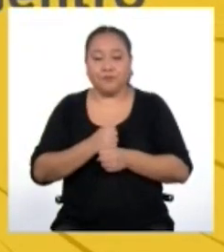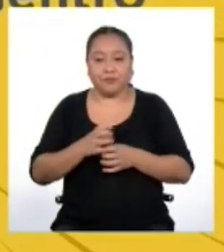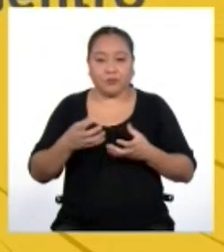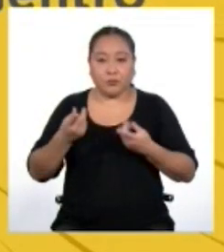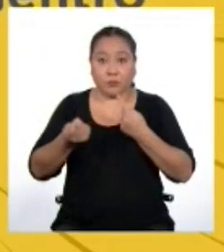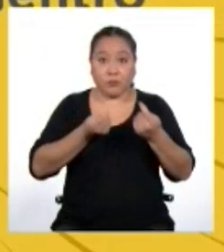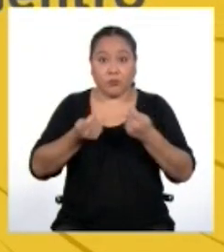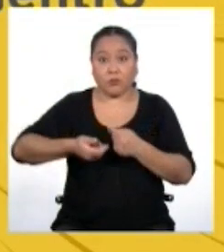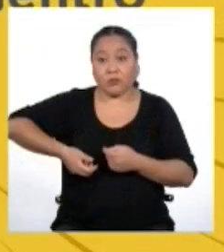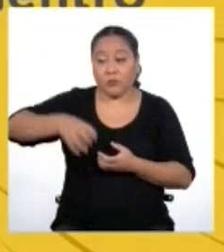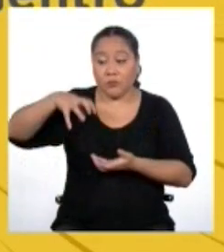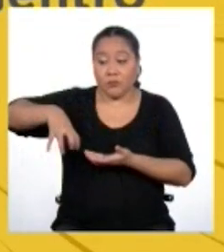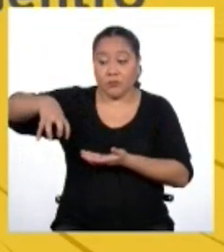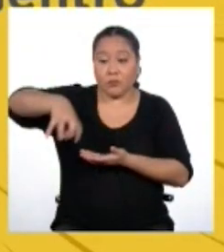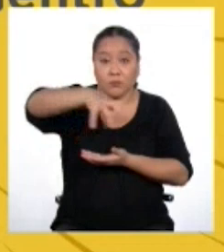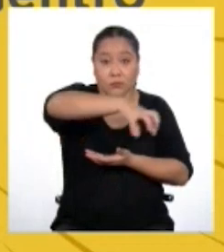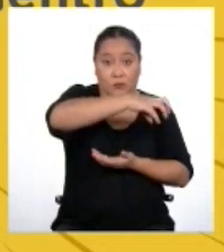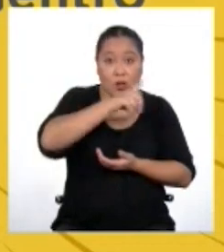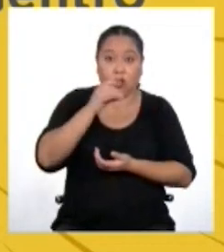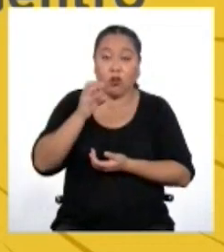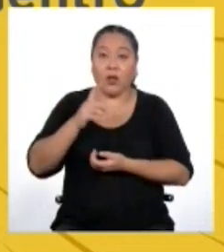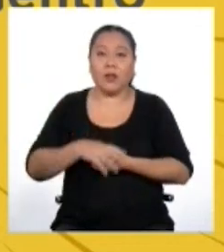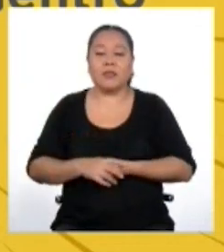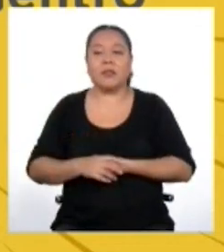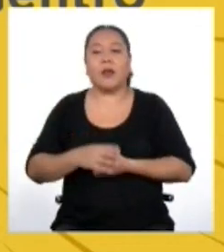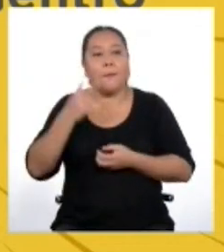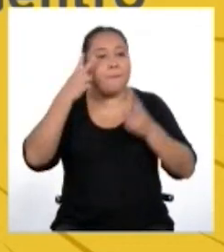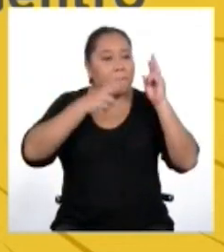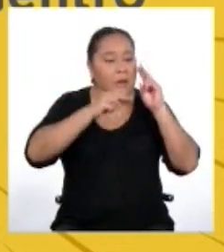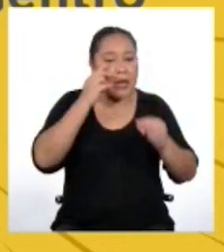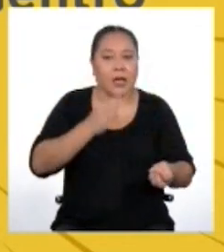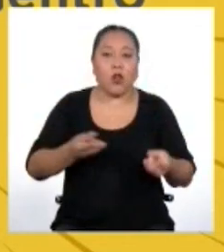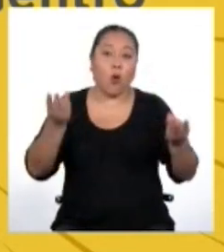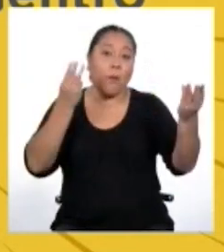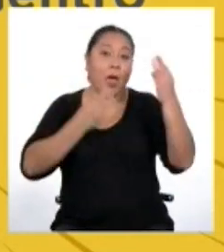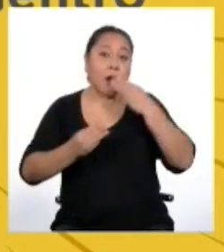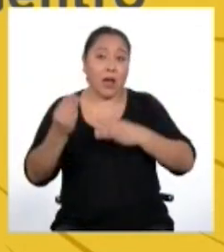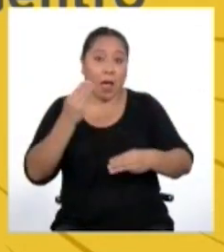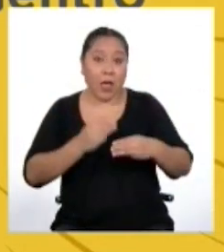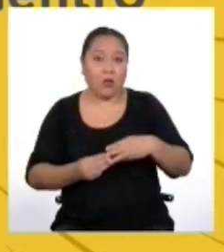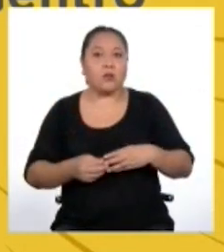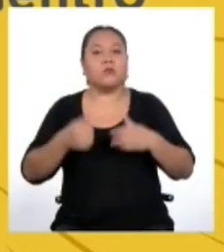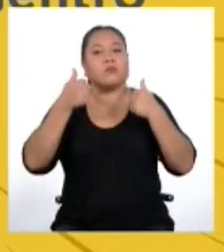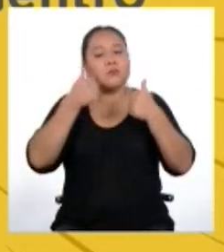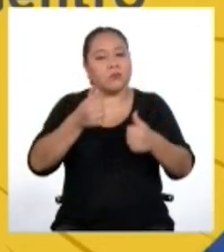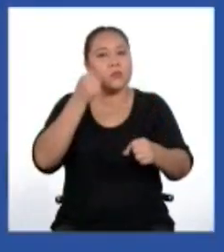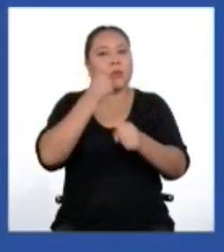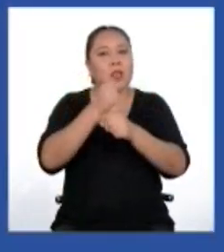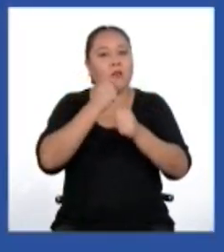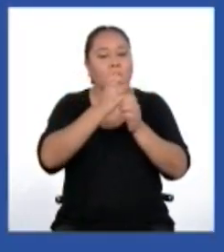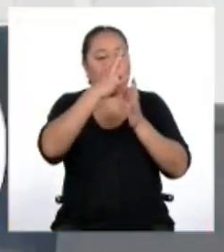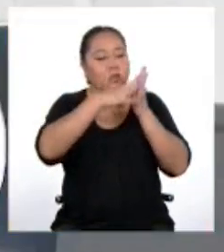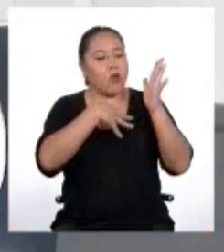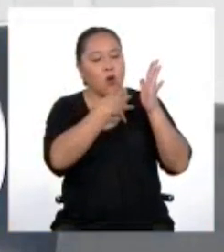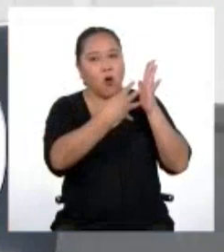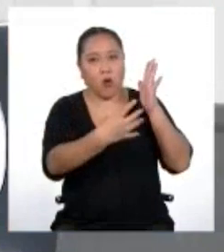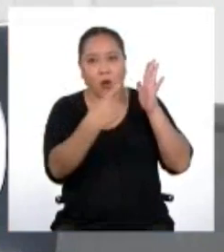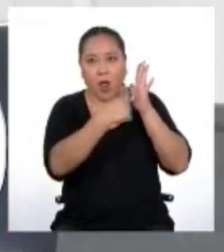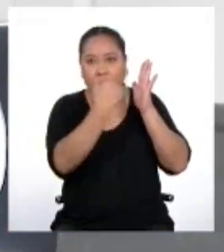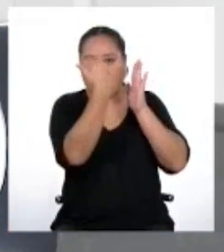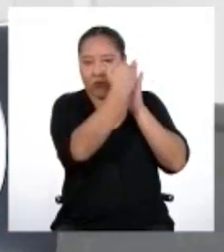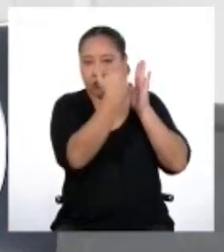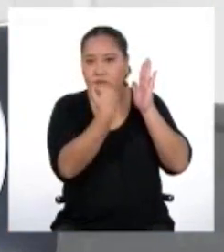estos días es asegurar que los mercados y supermercados funcionen dentro del horario permitido.